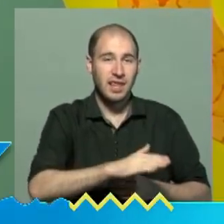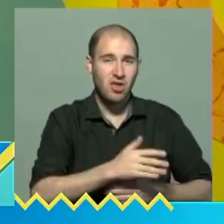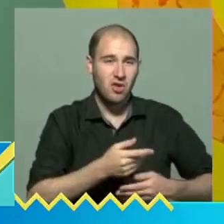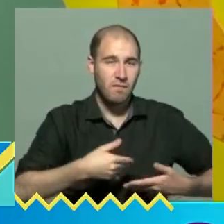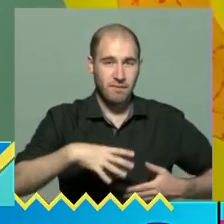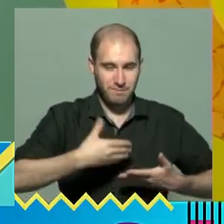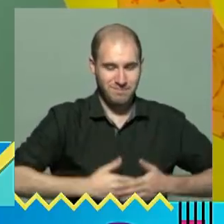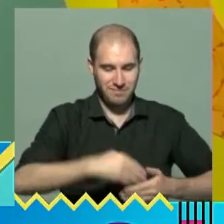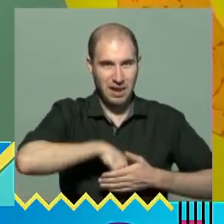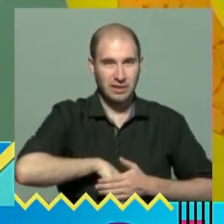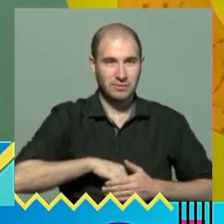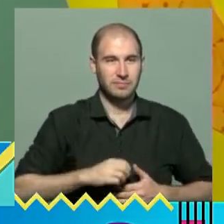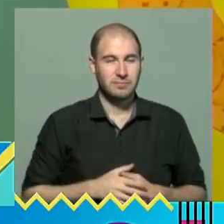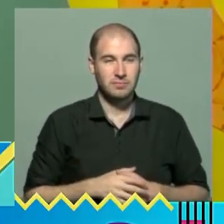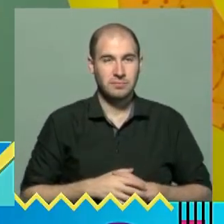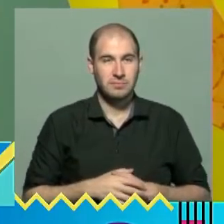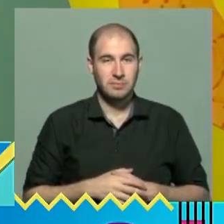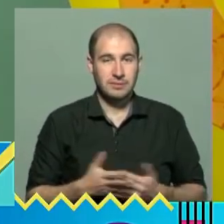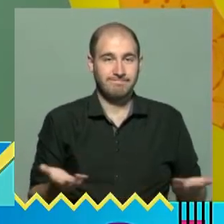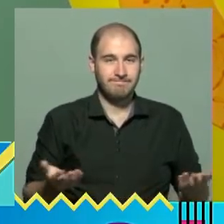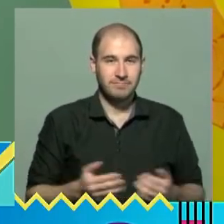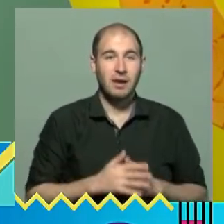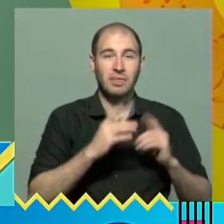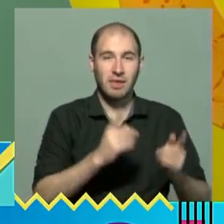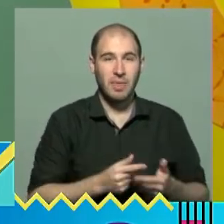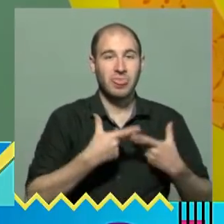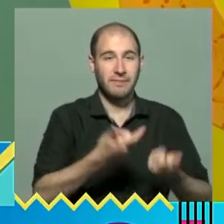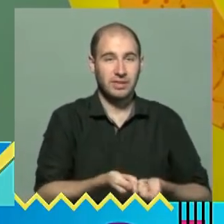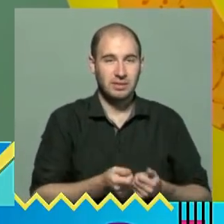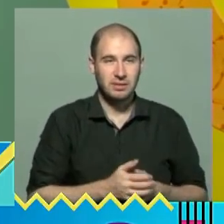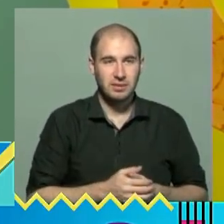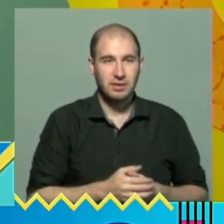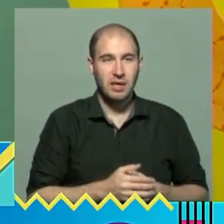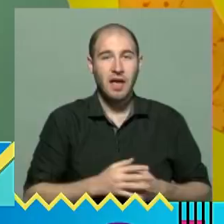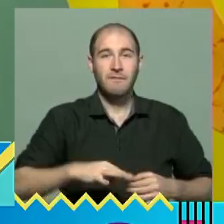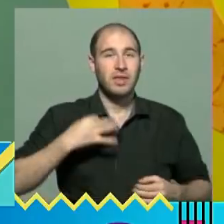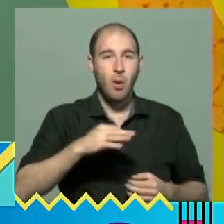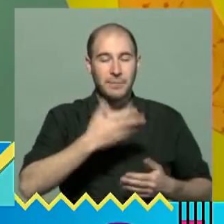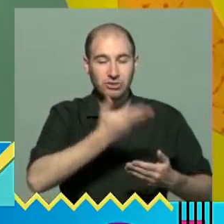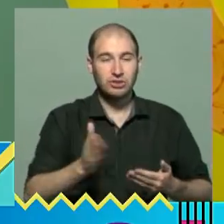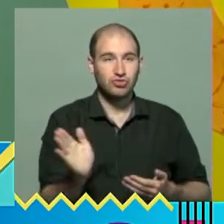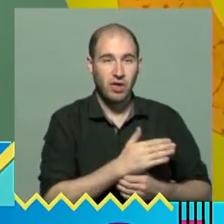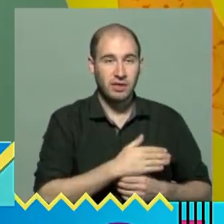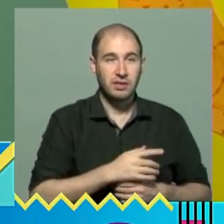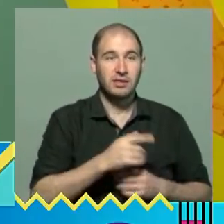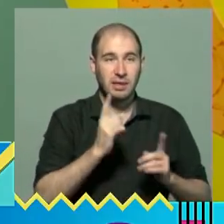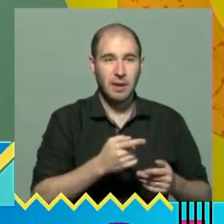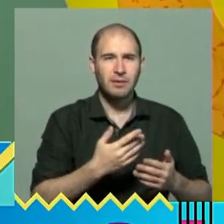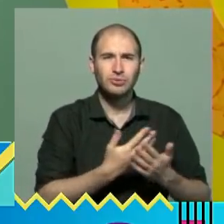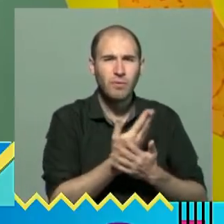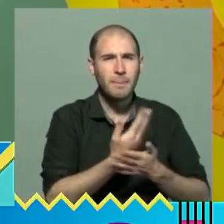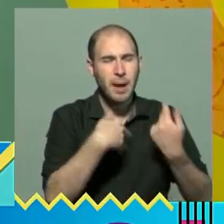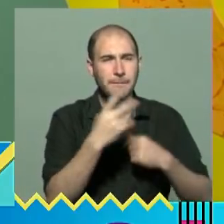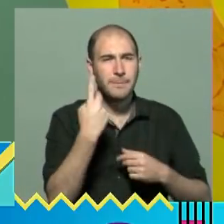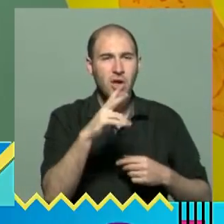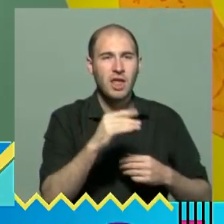nacer. Y nada, nosotros también defendemos a toda la vida humana, sobre todo ahora a las más vulnerables, que